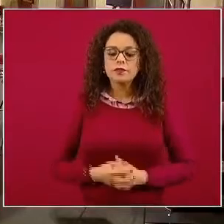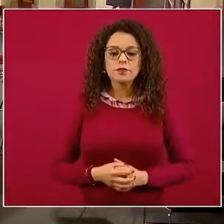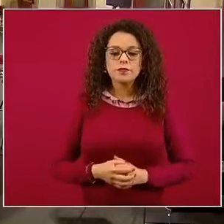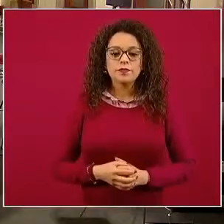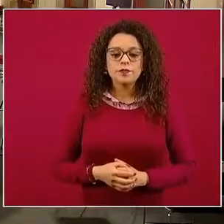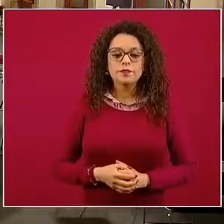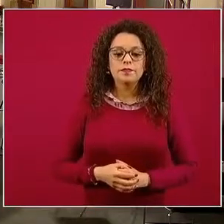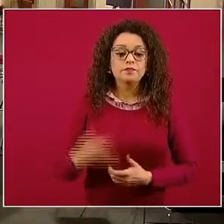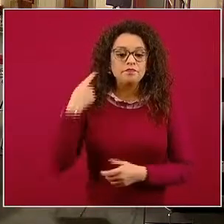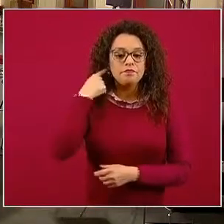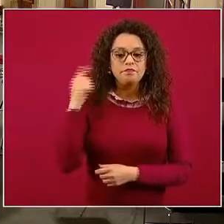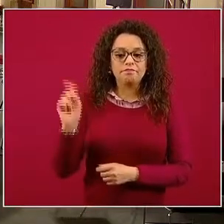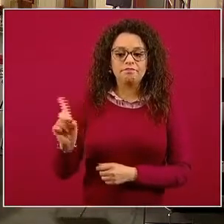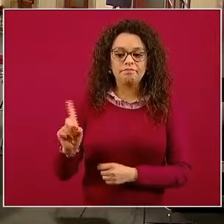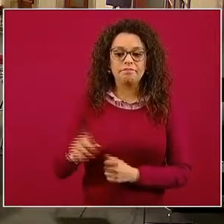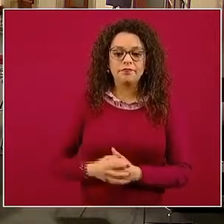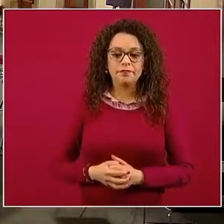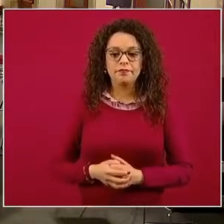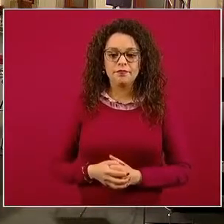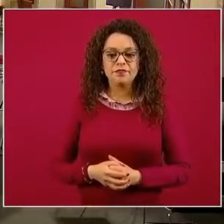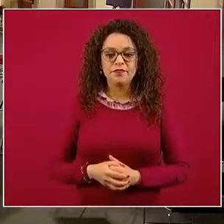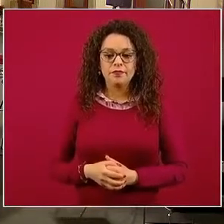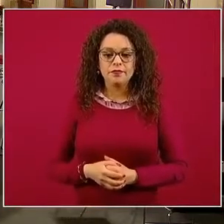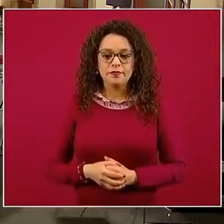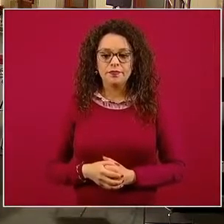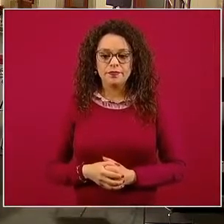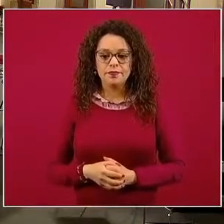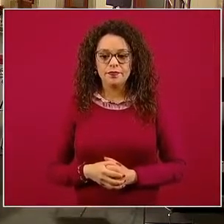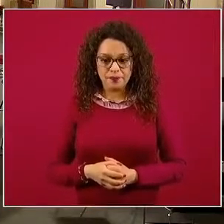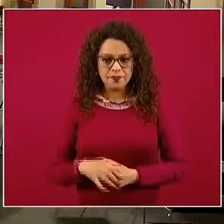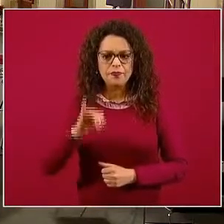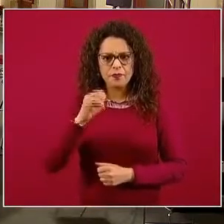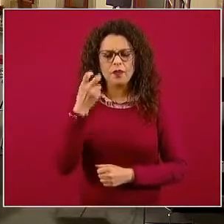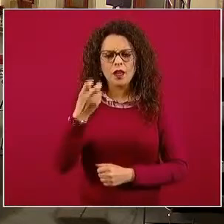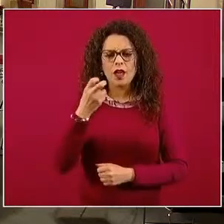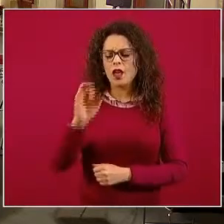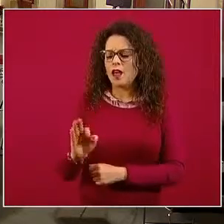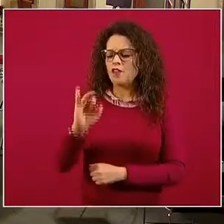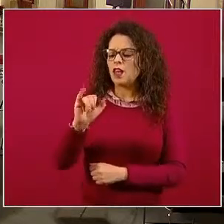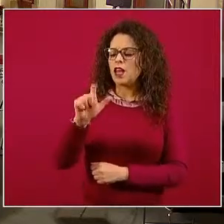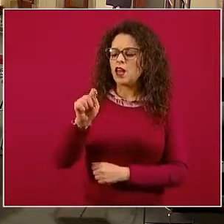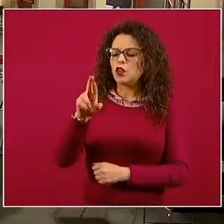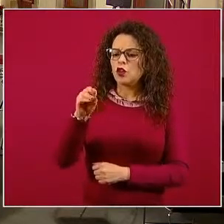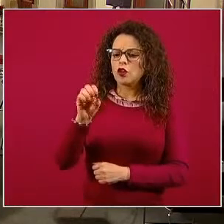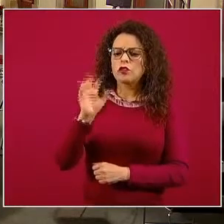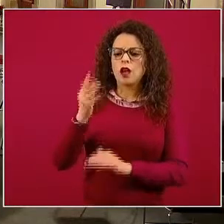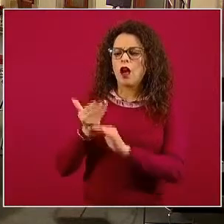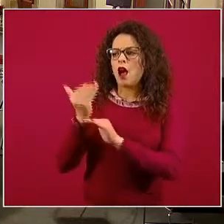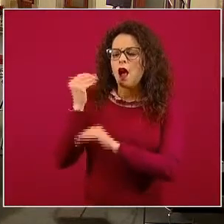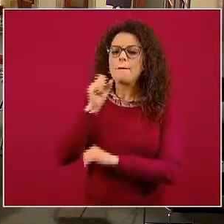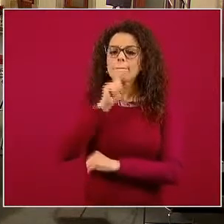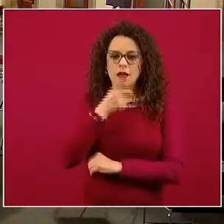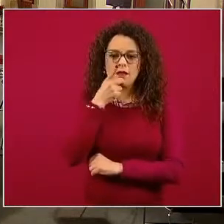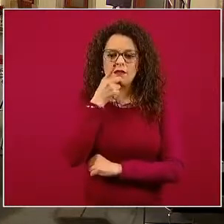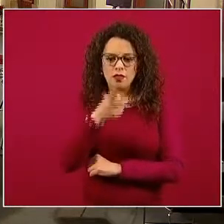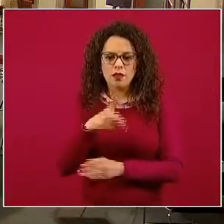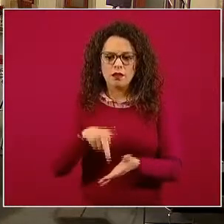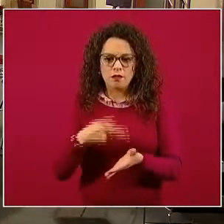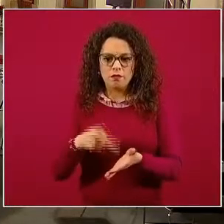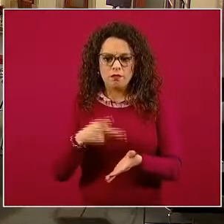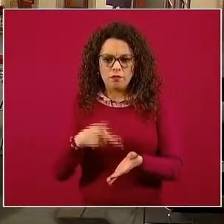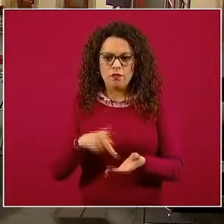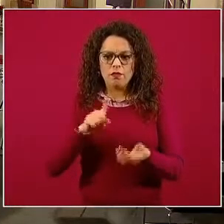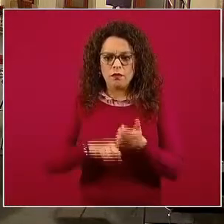¿Hay un filtro para cuando los repatrien? Sí, esto de los filtros lo hemos comentado también en otras ocasiones. Tenemos lazos